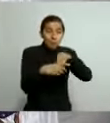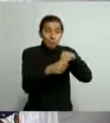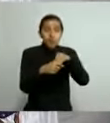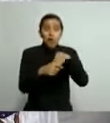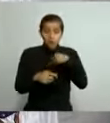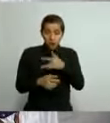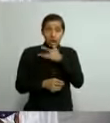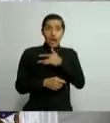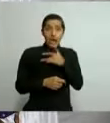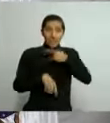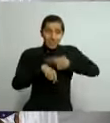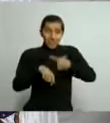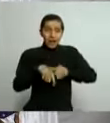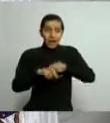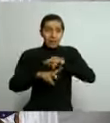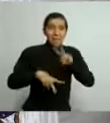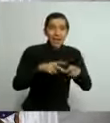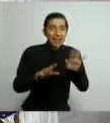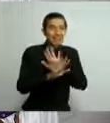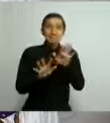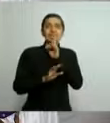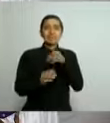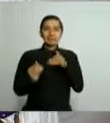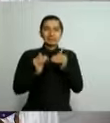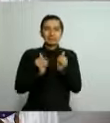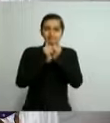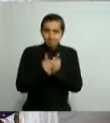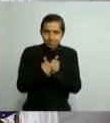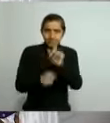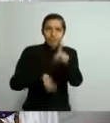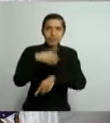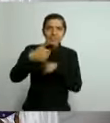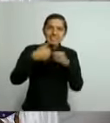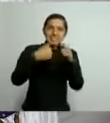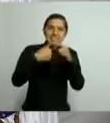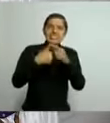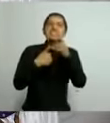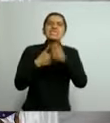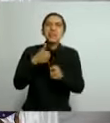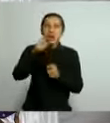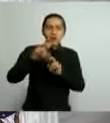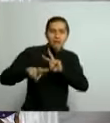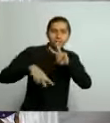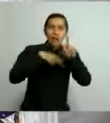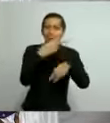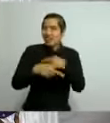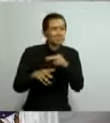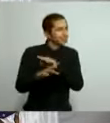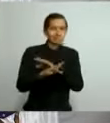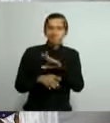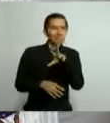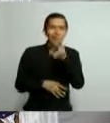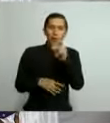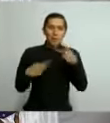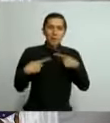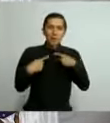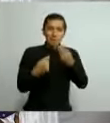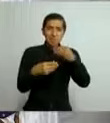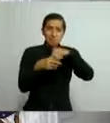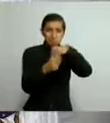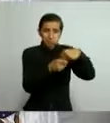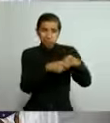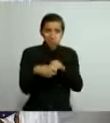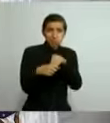a alguna de las personas vulnerables. Seis, no asistas a lugares con concentración de